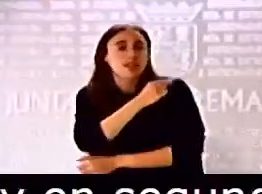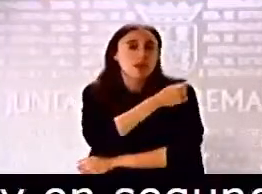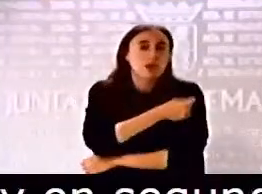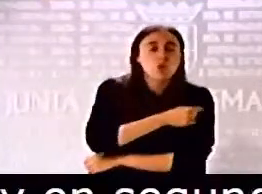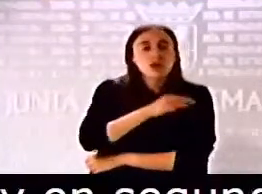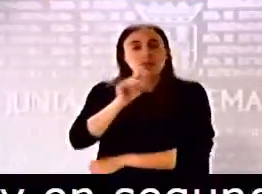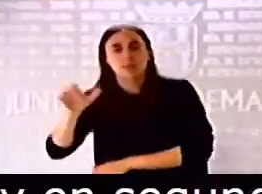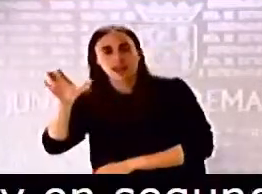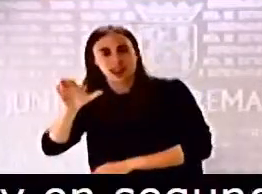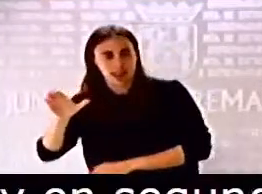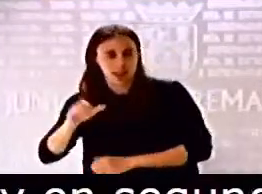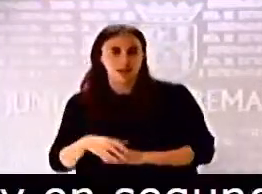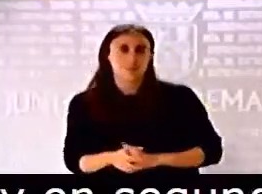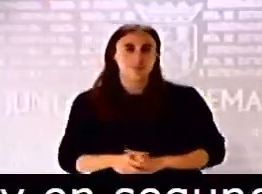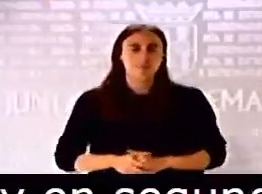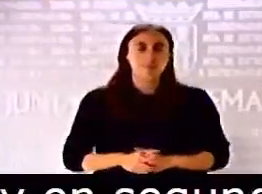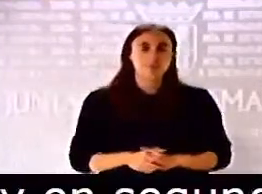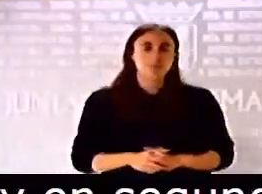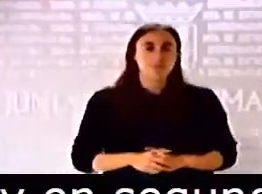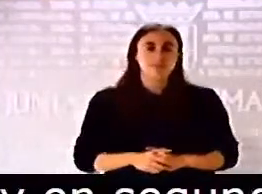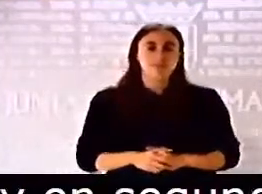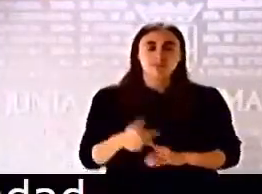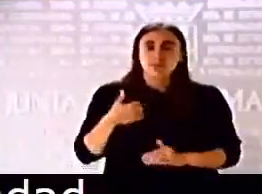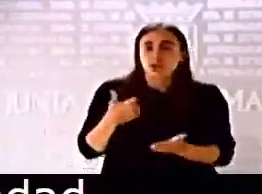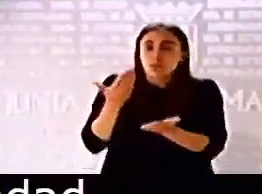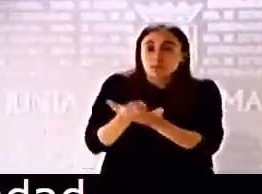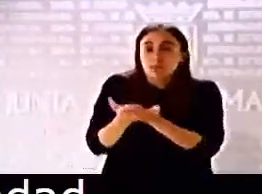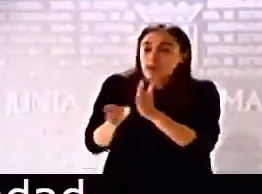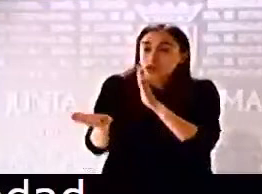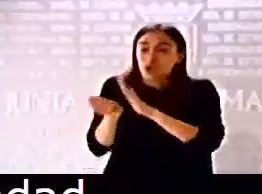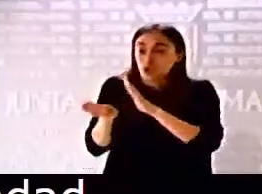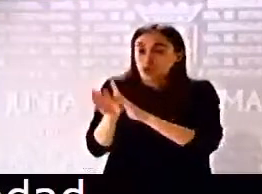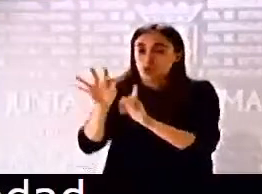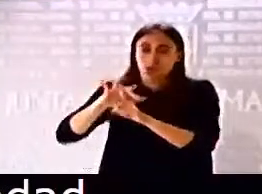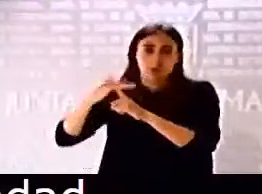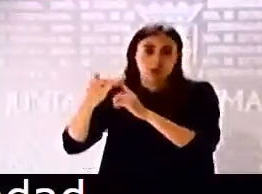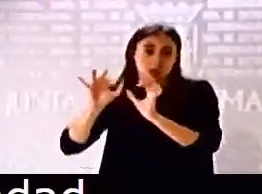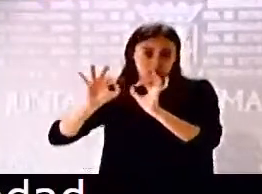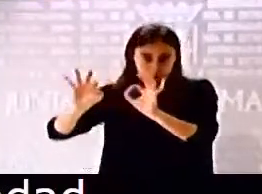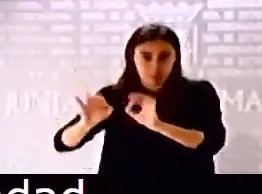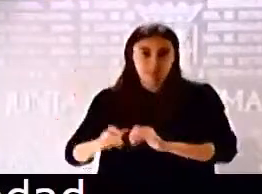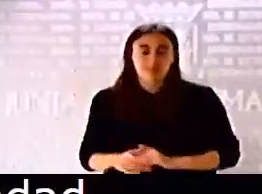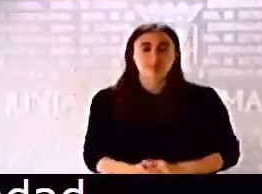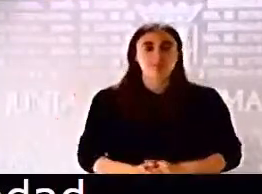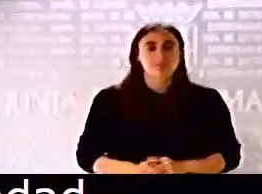que les acompaña. Y pido que siga siendo así, ¿no?